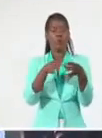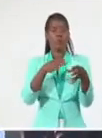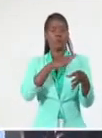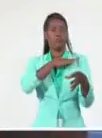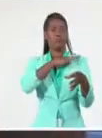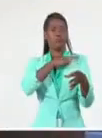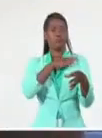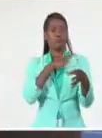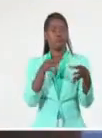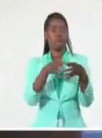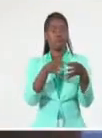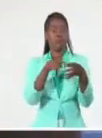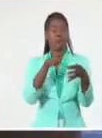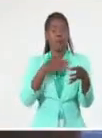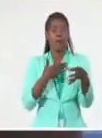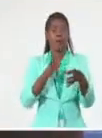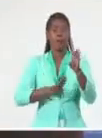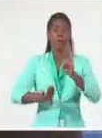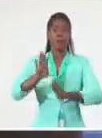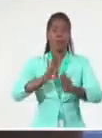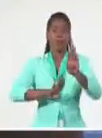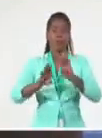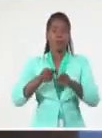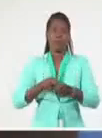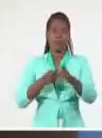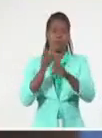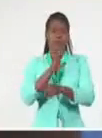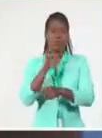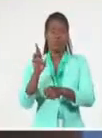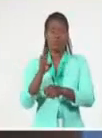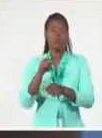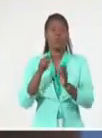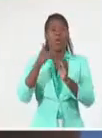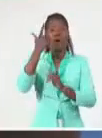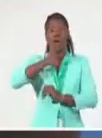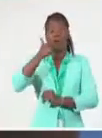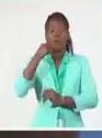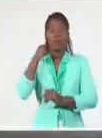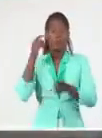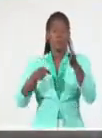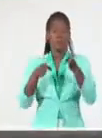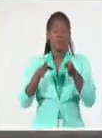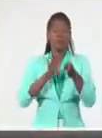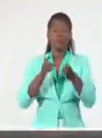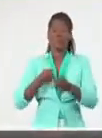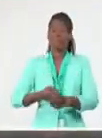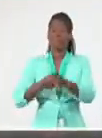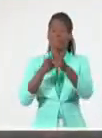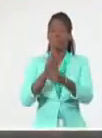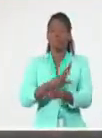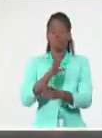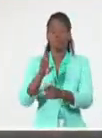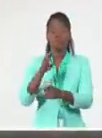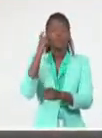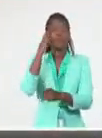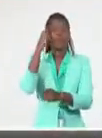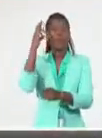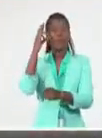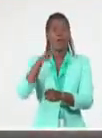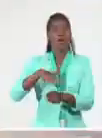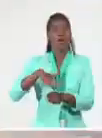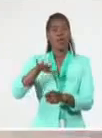han marcado la historia de las fuerzas armadas revolucionarias y en abril de este año el aniversario 60 de su creación se recordó en